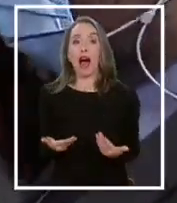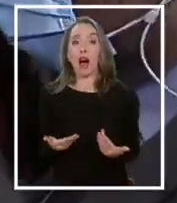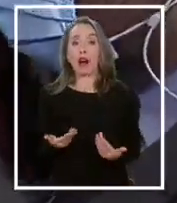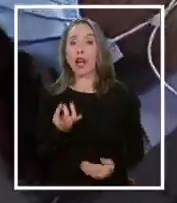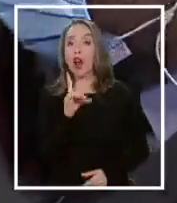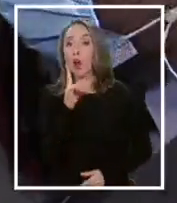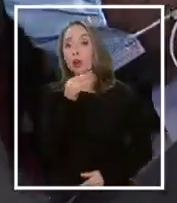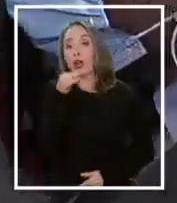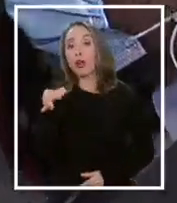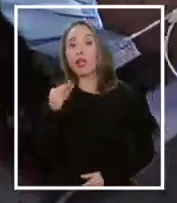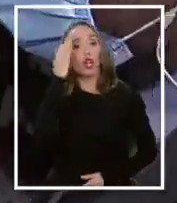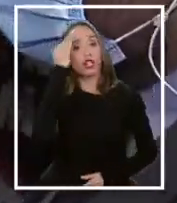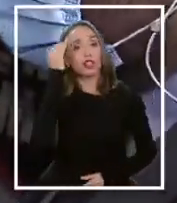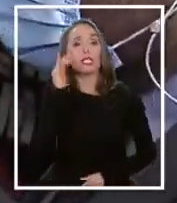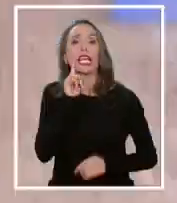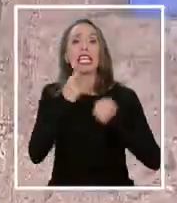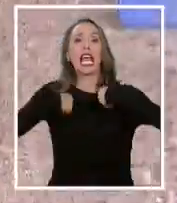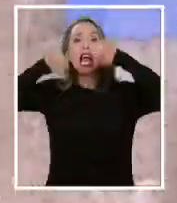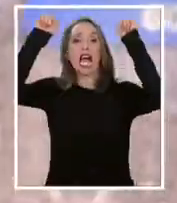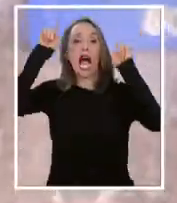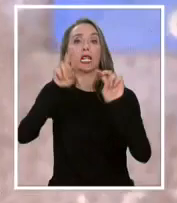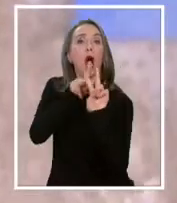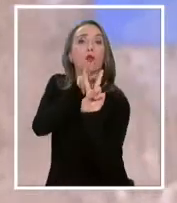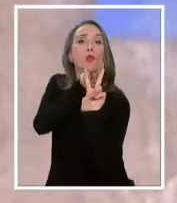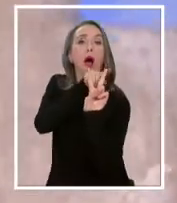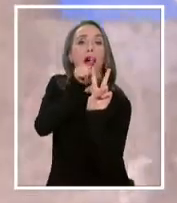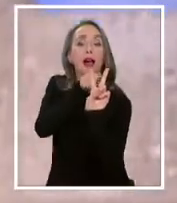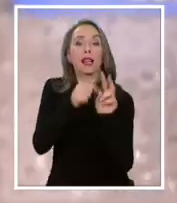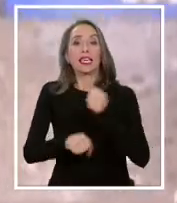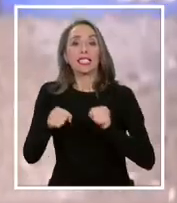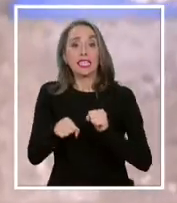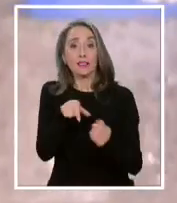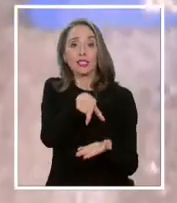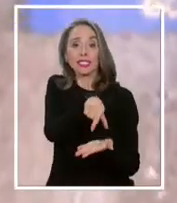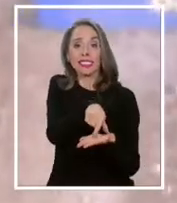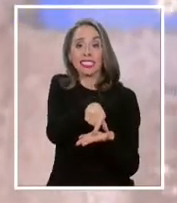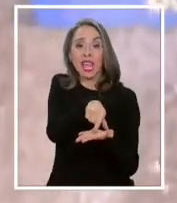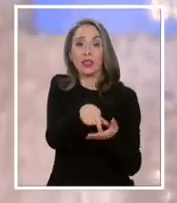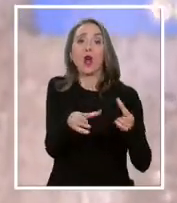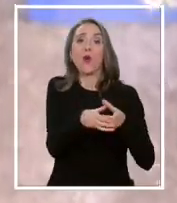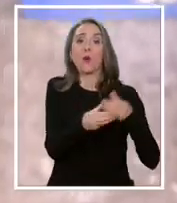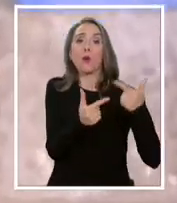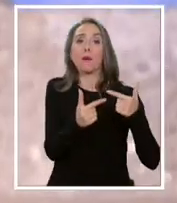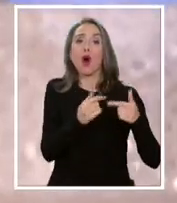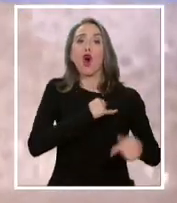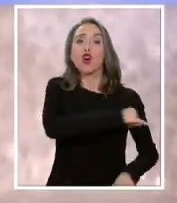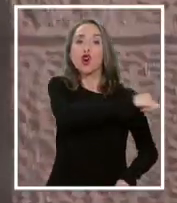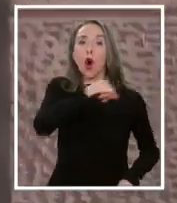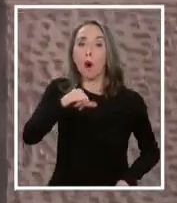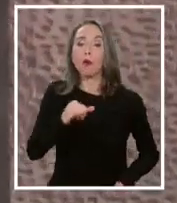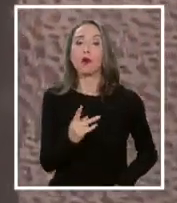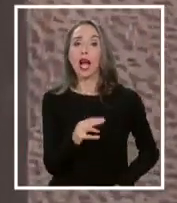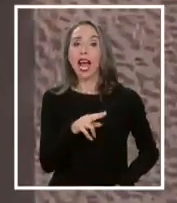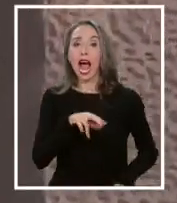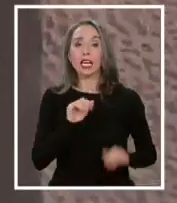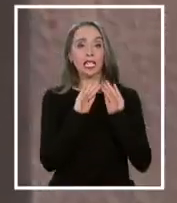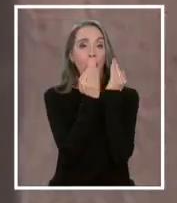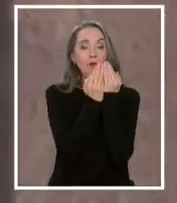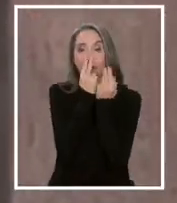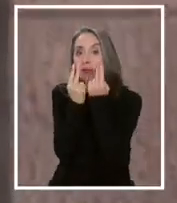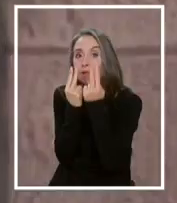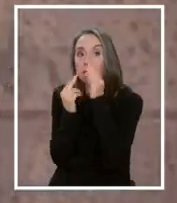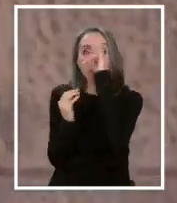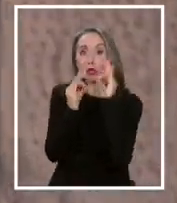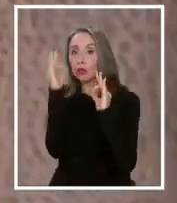lo único que te puedo decir que no sabemos qué manera el vio sismo que se tomó la sede de comunes donde karina oliva siguió los resultados a puertas cerradas